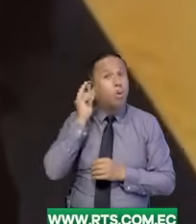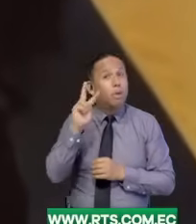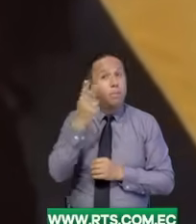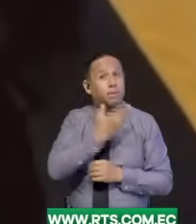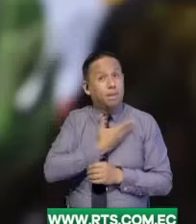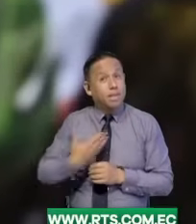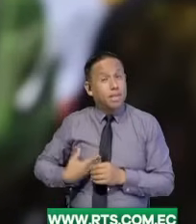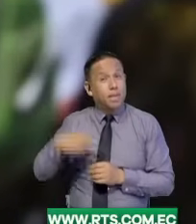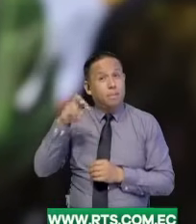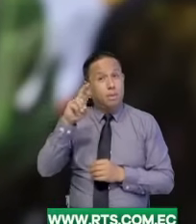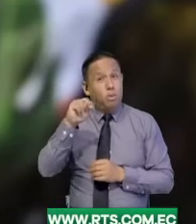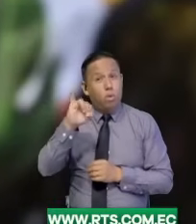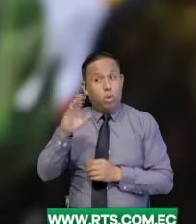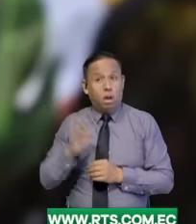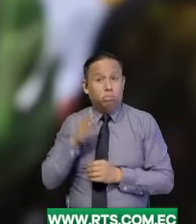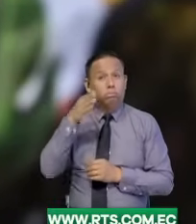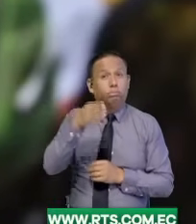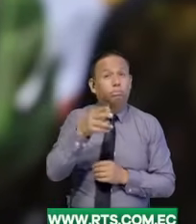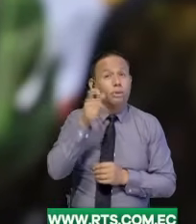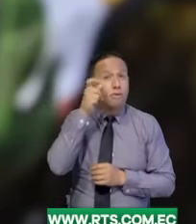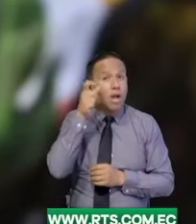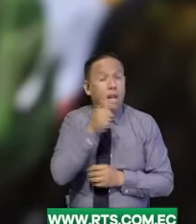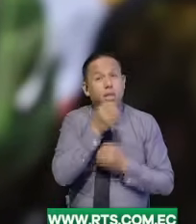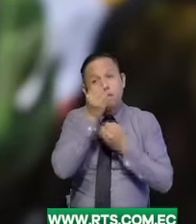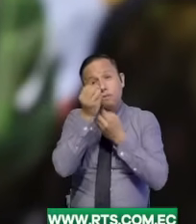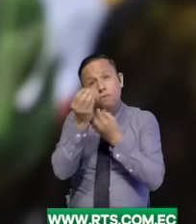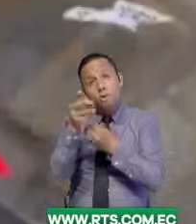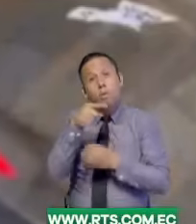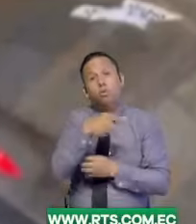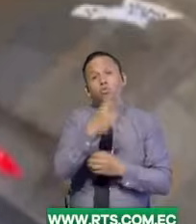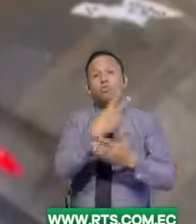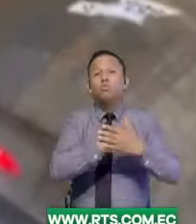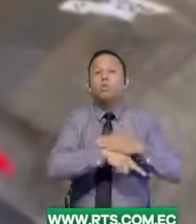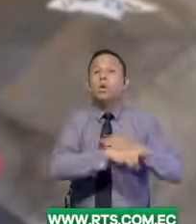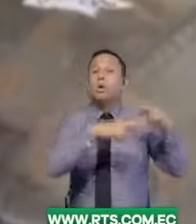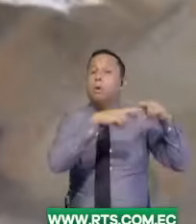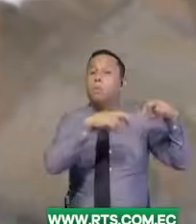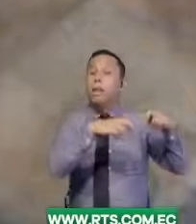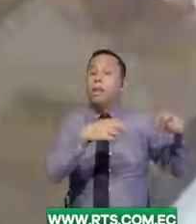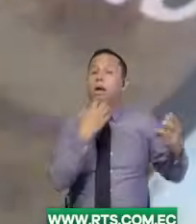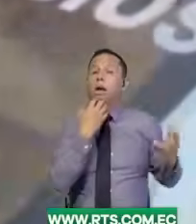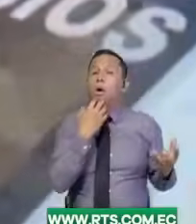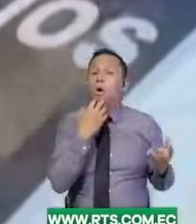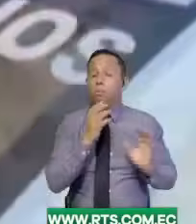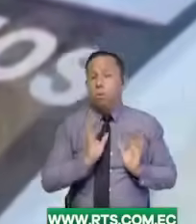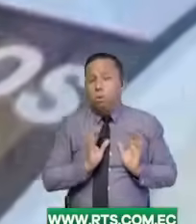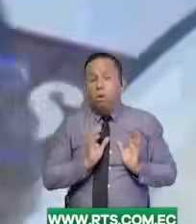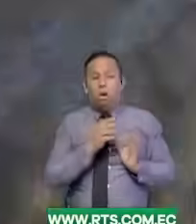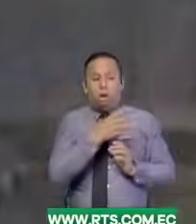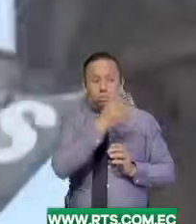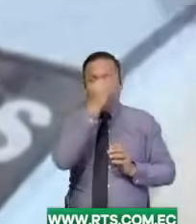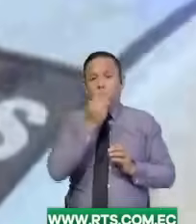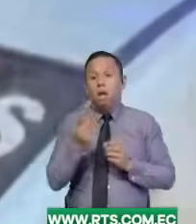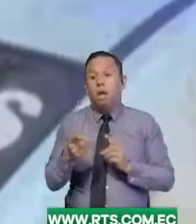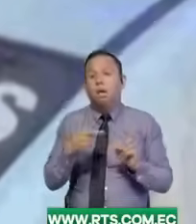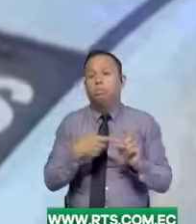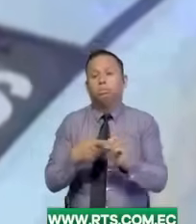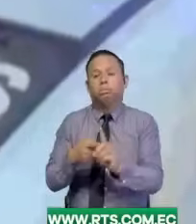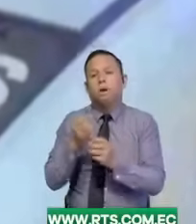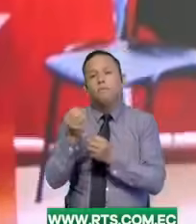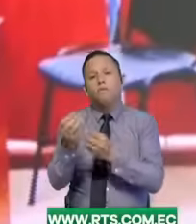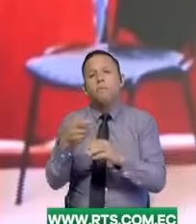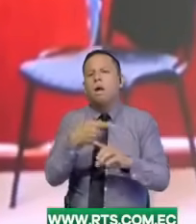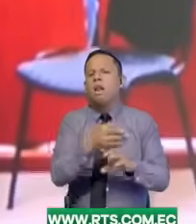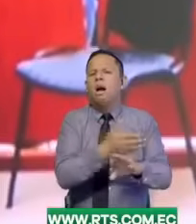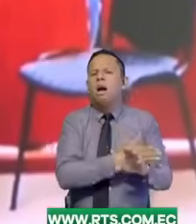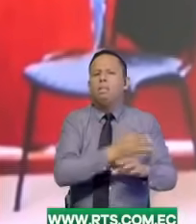sin juramento en el caso Nene, investigación que se sigue contra su hijo Francisco Barreiro por supuesta oferta de tráfico de